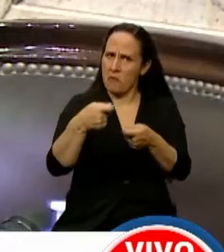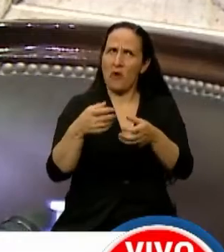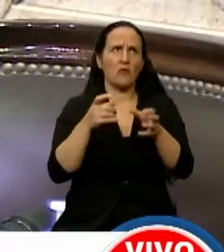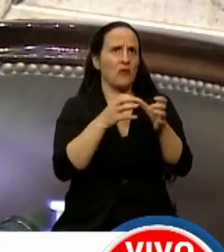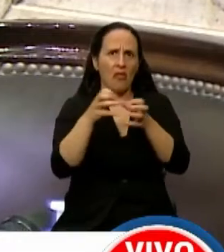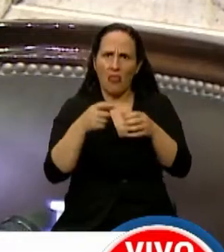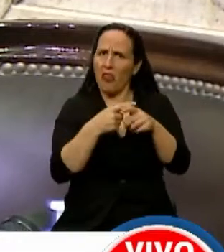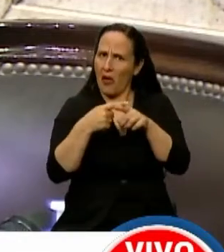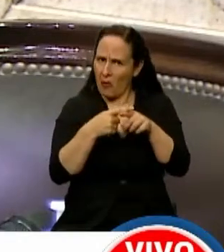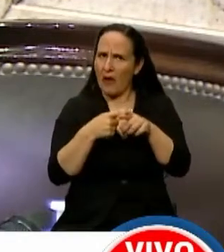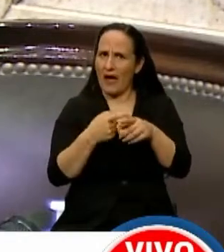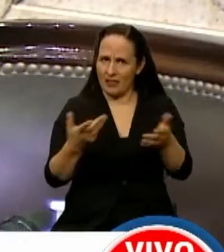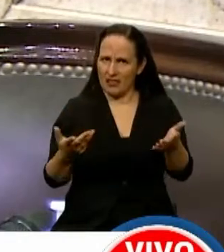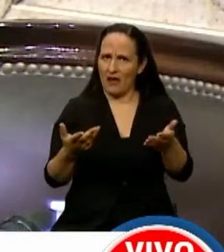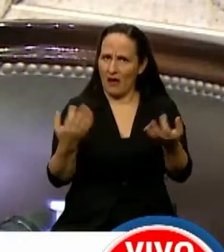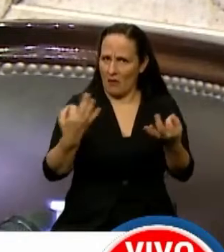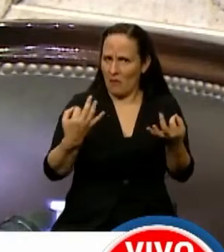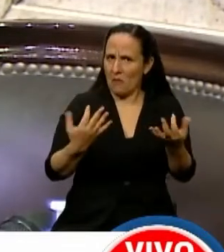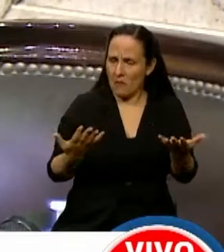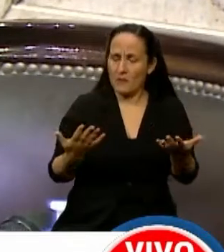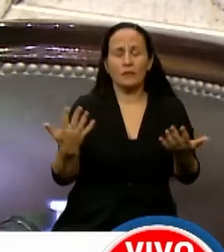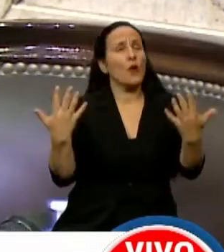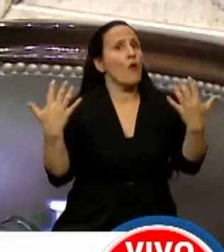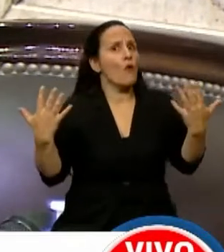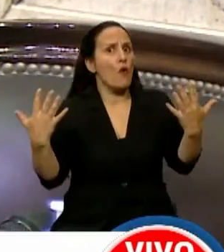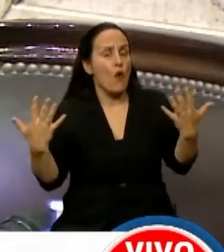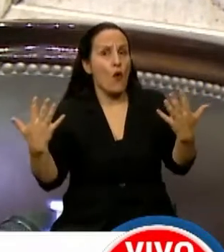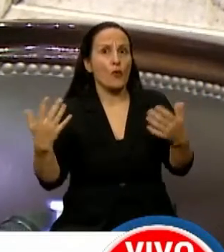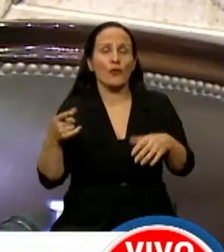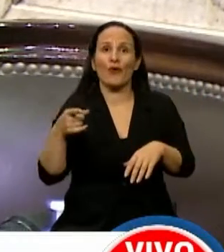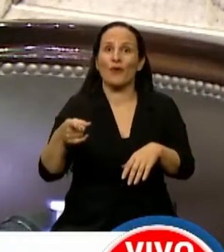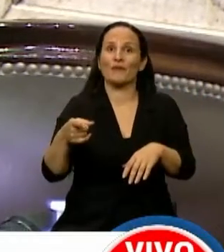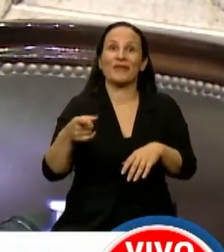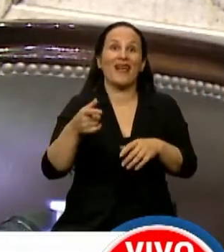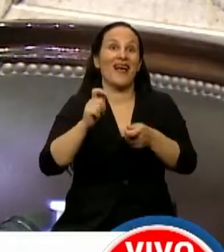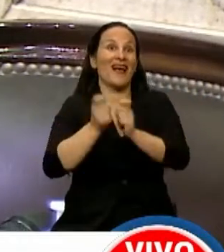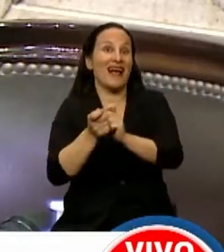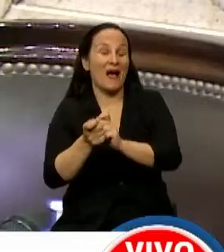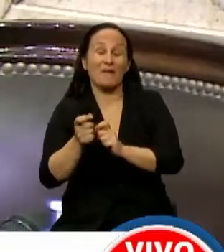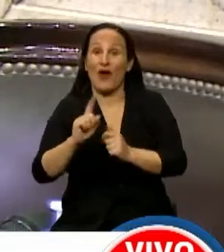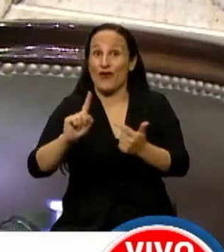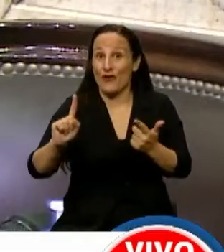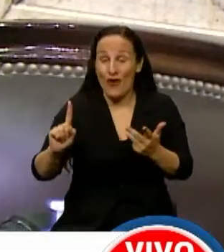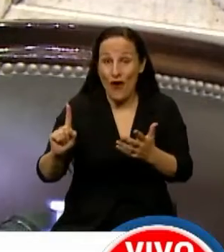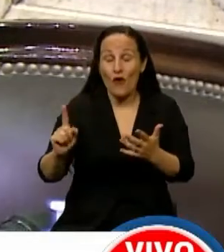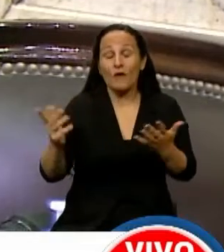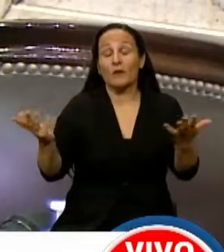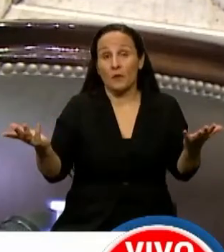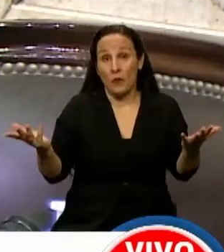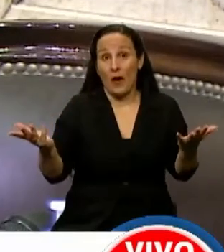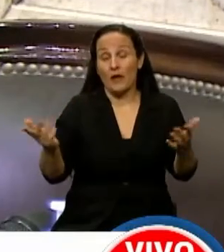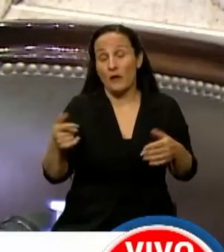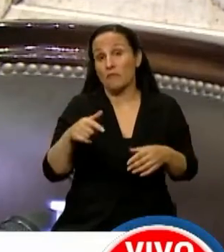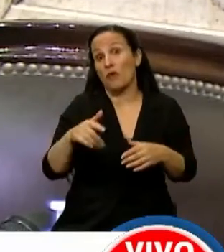debate, aunque por supuesto que si no pudieron lograr los cambios, seguramente esto va a